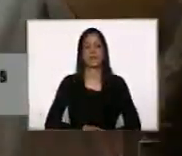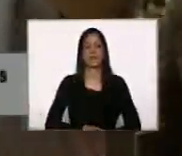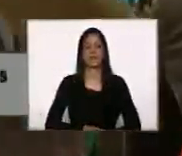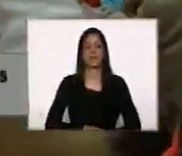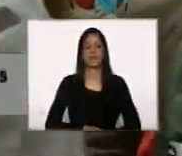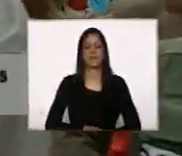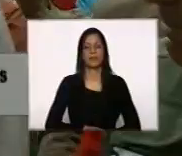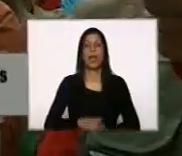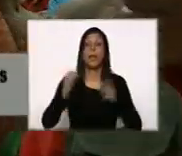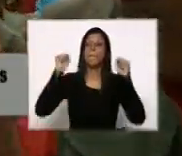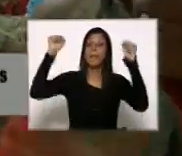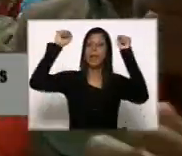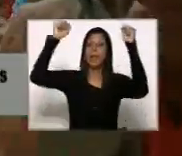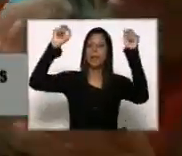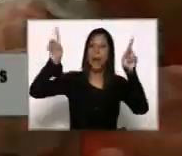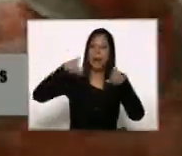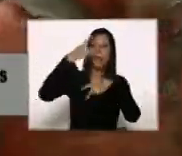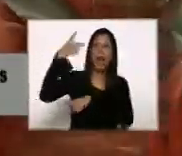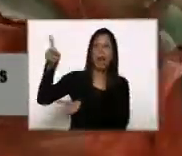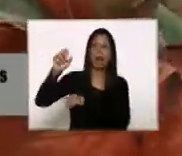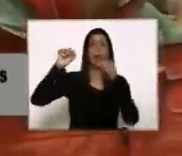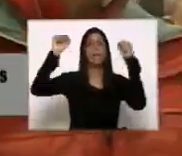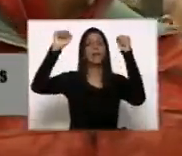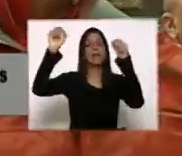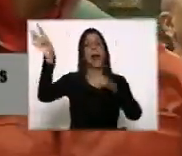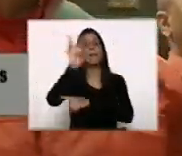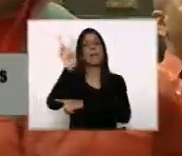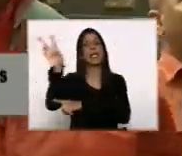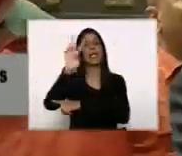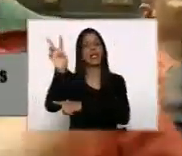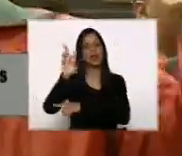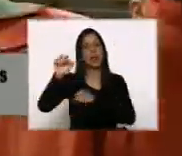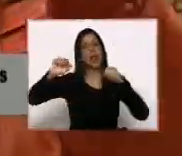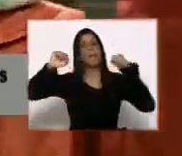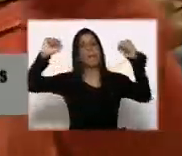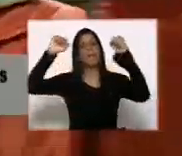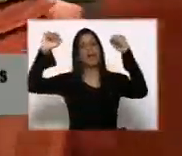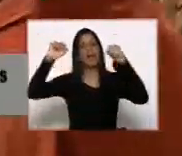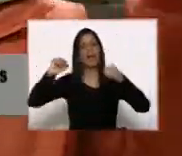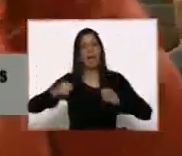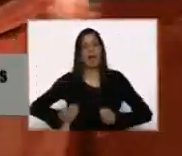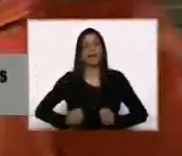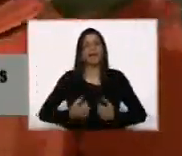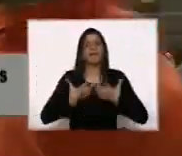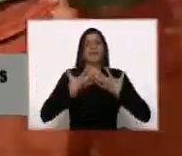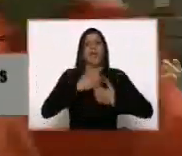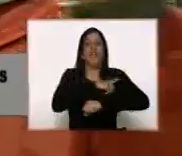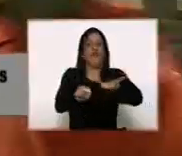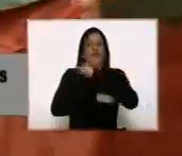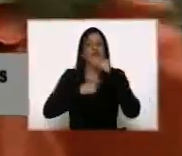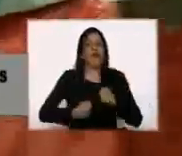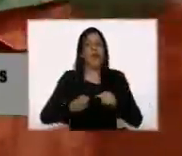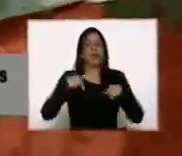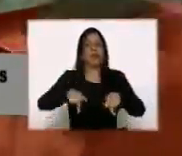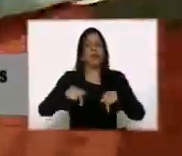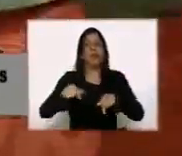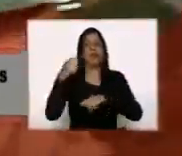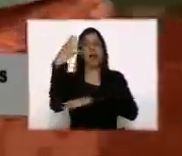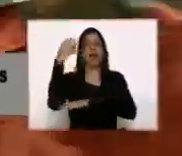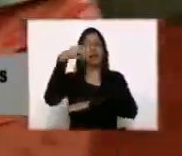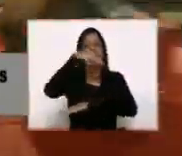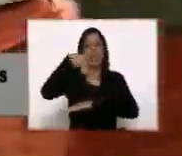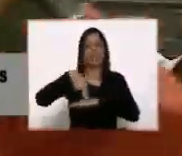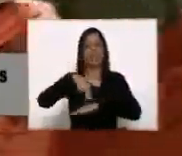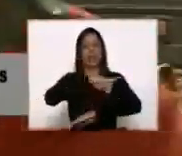Que viva la patria, que viva Venezuela y que viva la energía transformadora de esta Asamblea Nacional